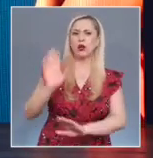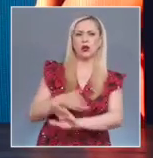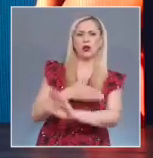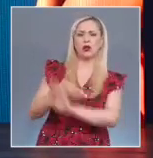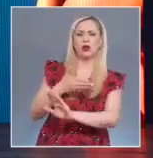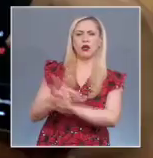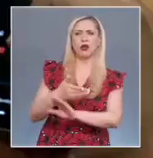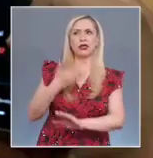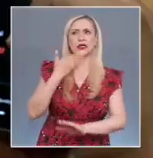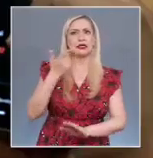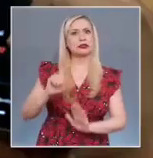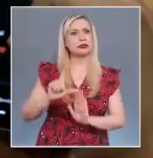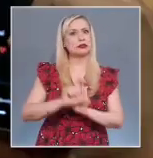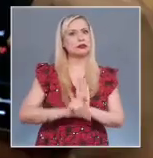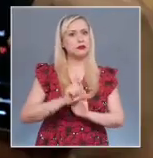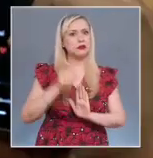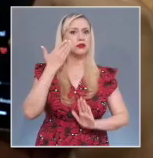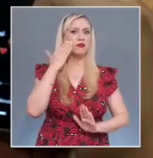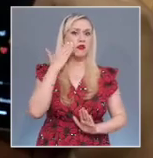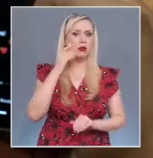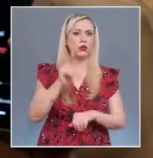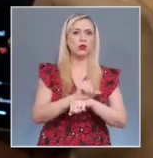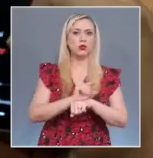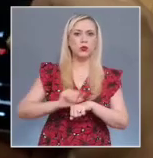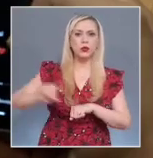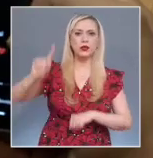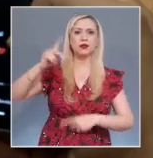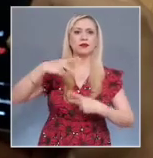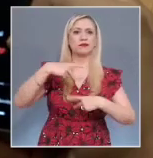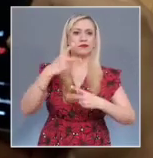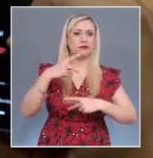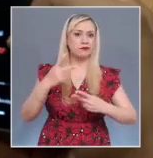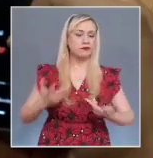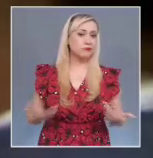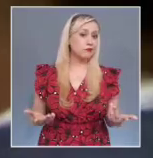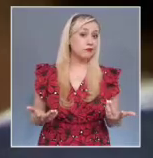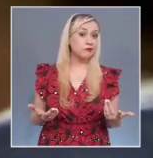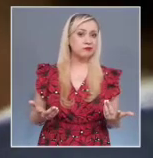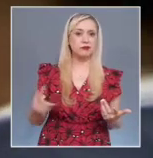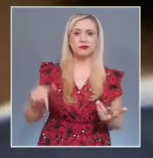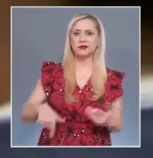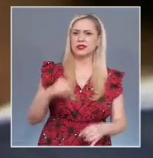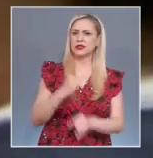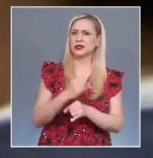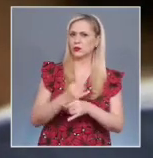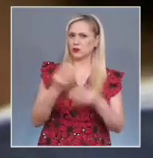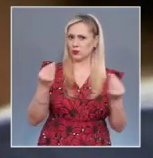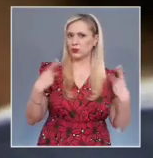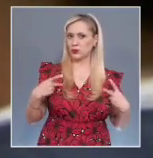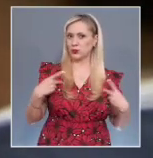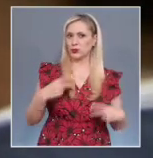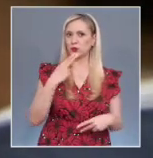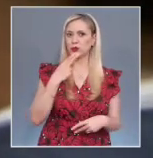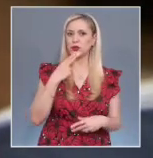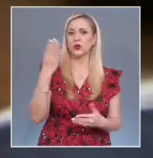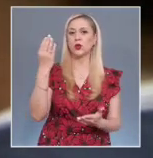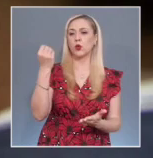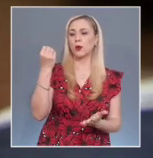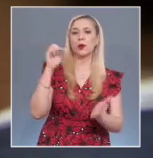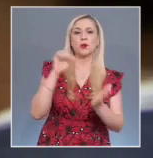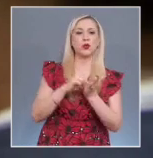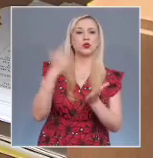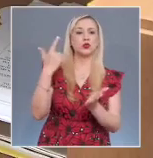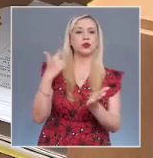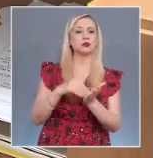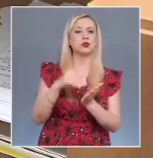sociales. De los 93 millones de usuarios de Internet en México, 9.7 millones han sido víctimas de